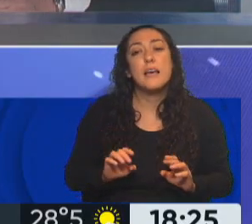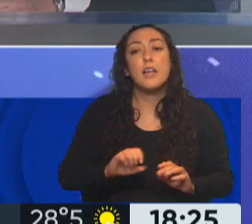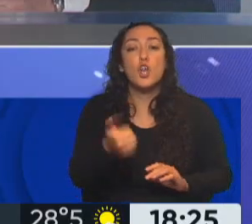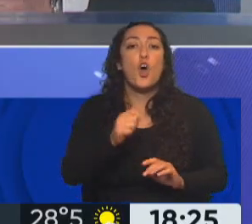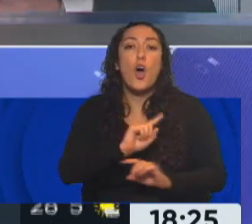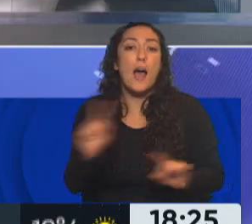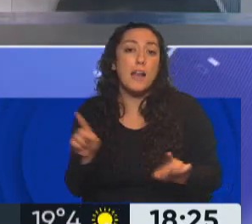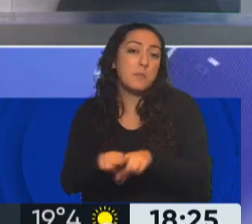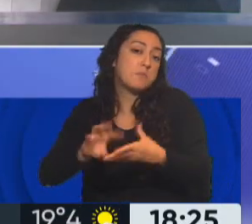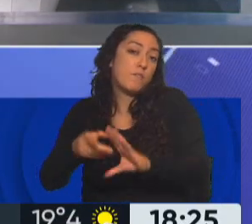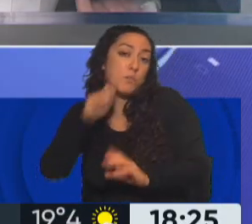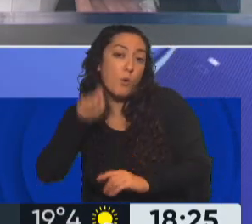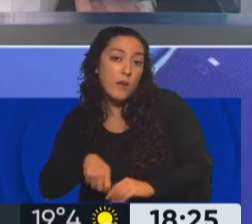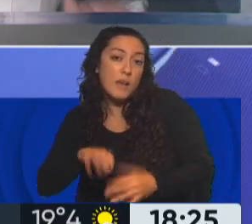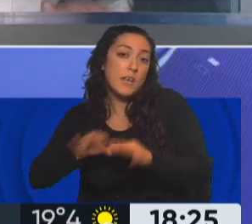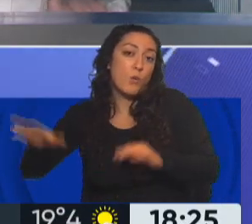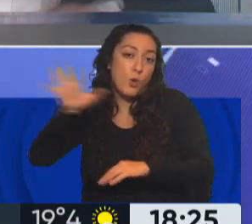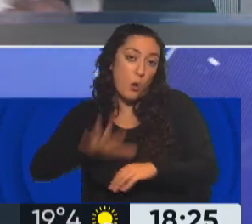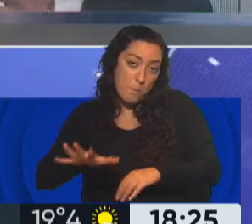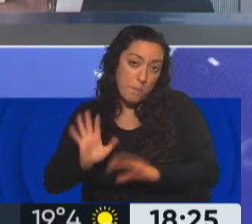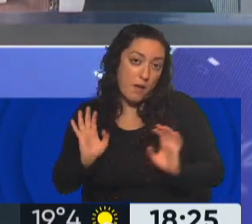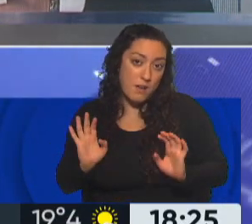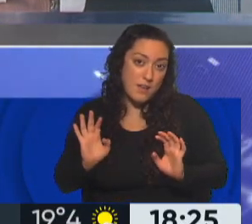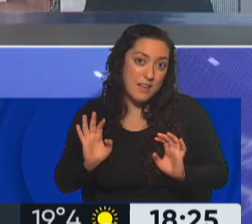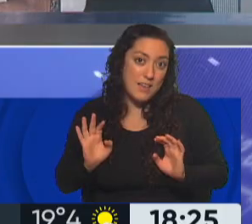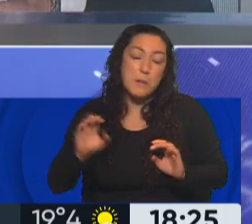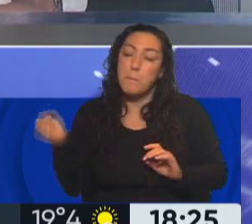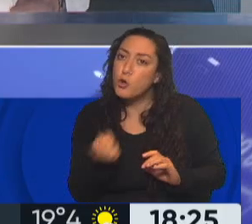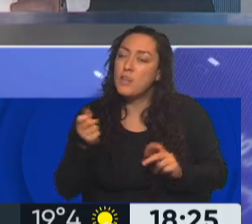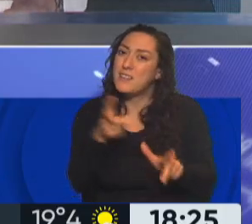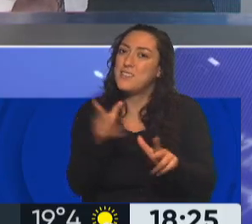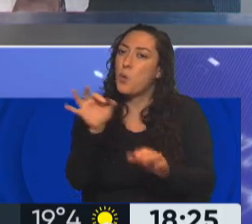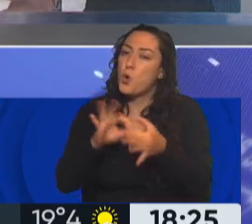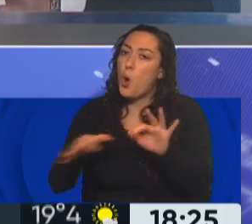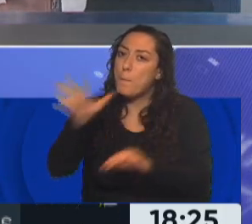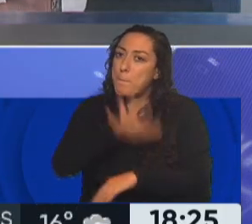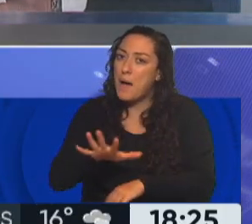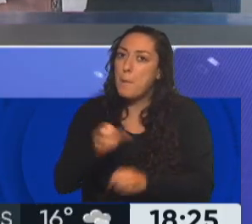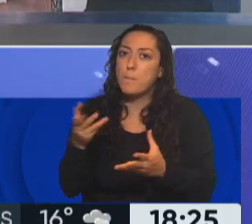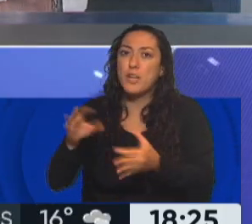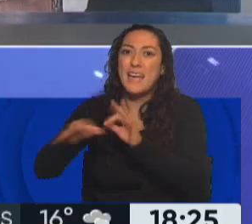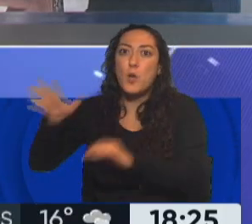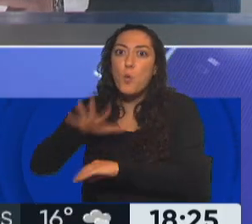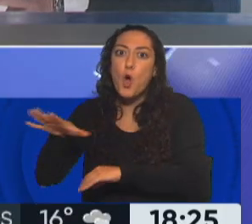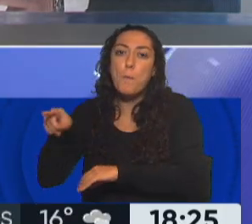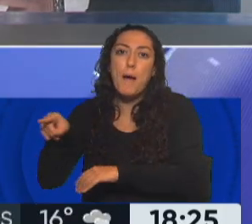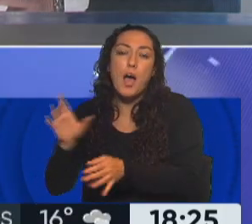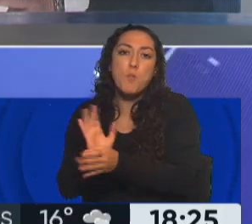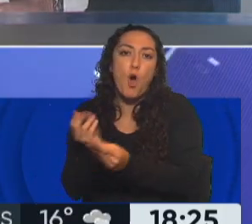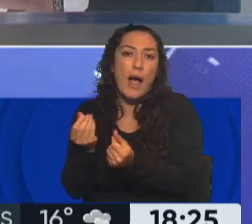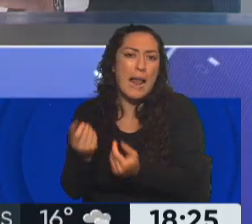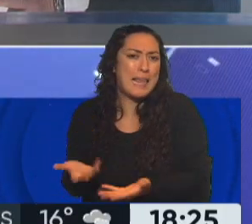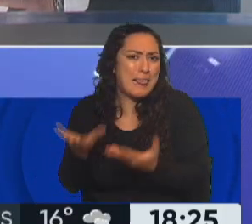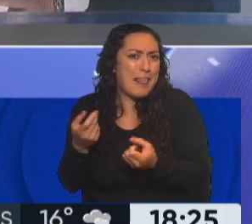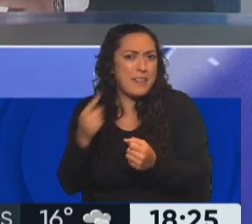como Ucrania y Europa. Y aquí me interesa decir Europa porque Europa no estuvo a la altura de su calidad de